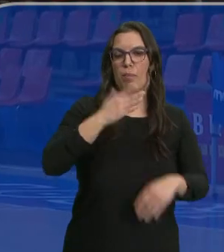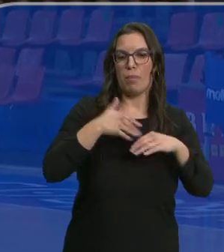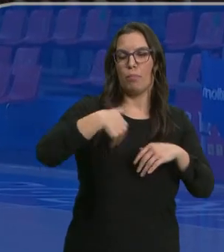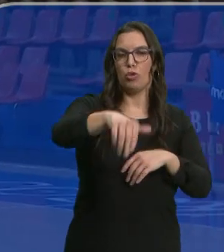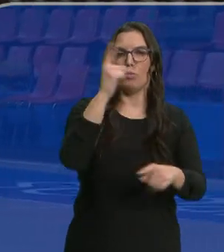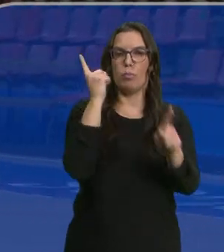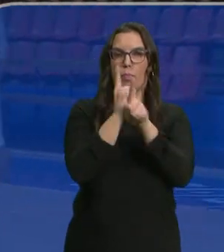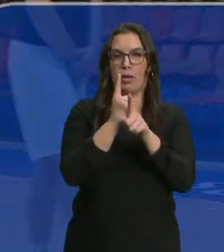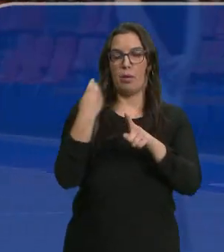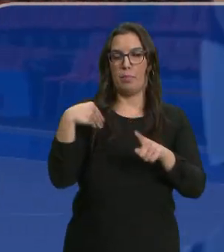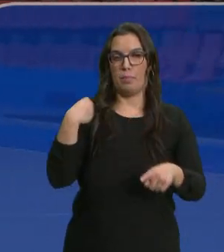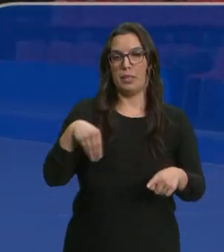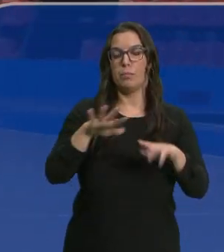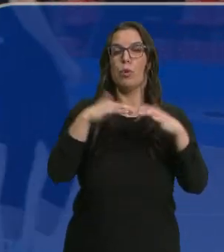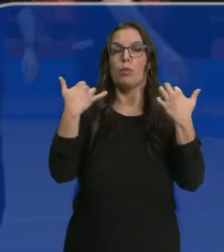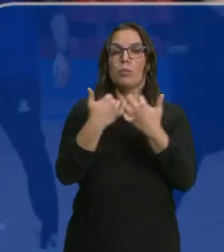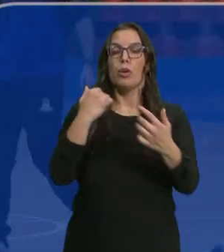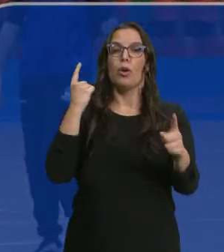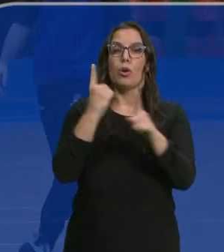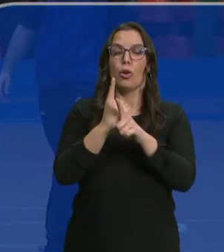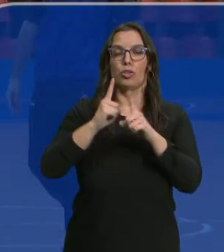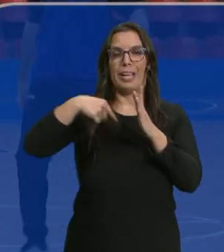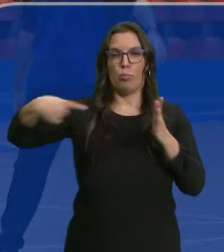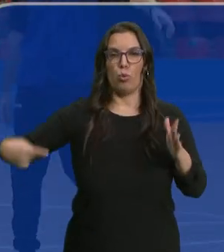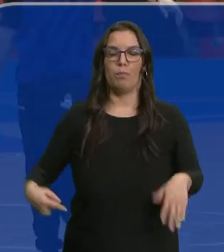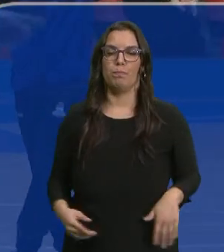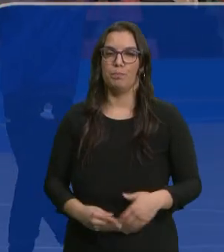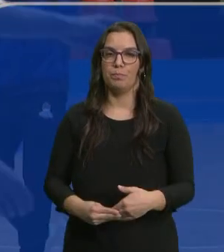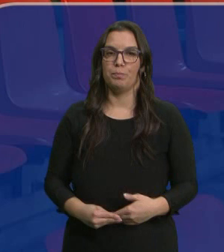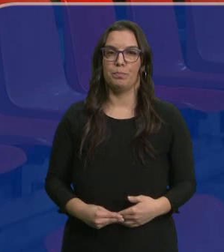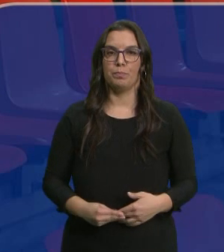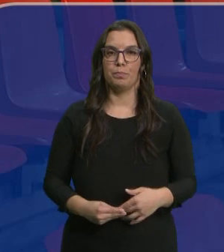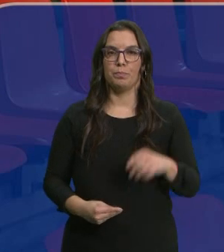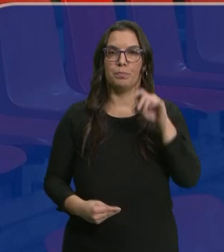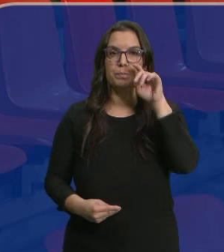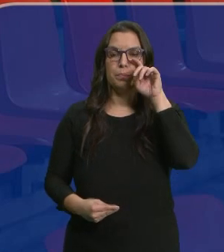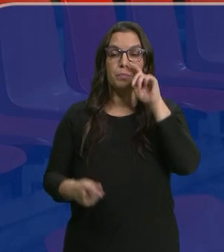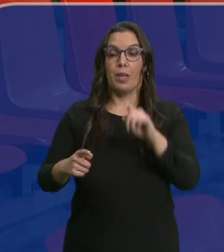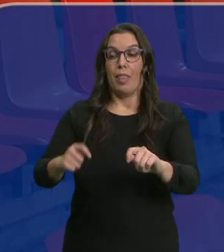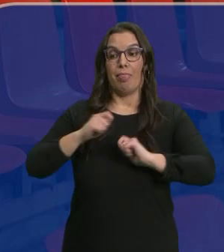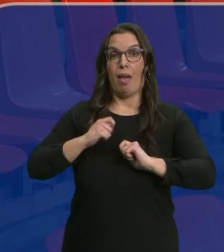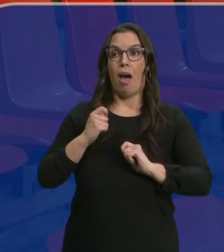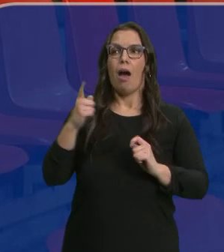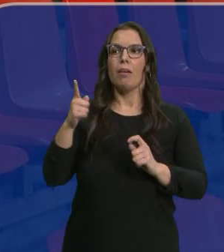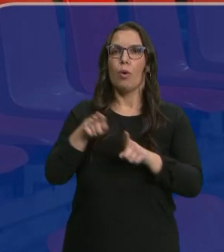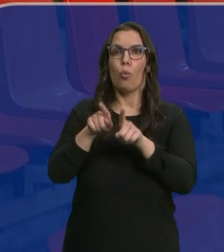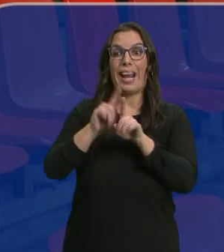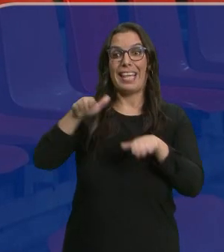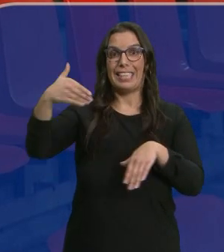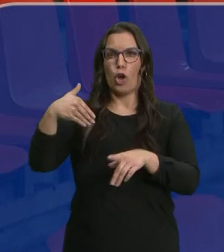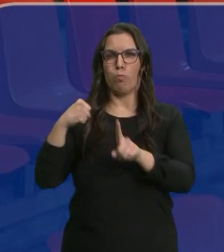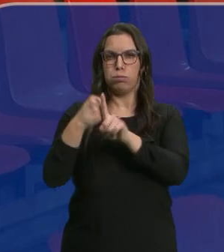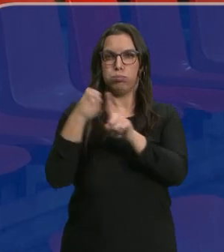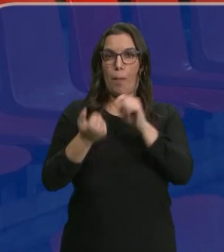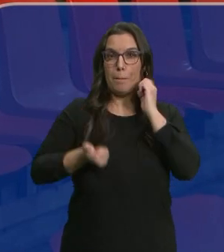cara al partido que se jugará en el Coliseum ante el GUC Guipúzcoa Basket. Nos va a dar algo que no tenemos, que es más amenaza exterior por